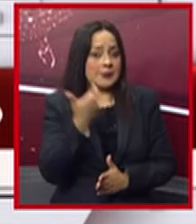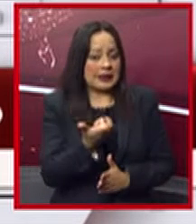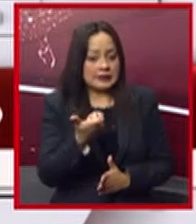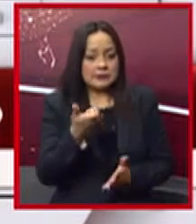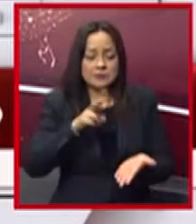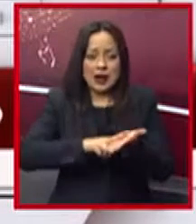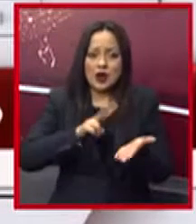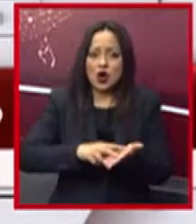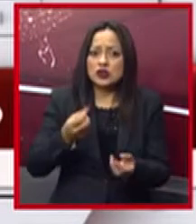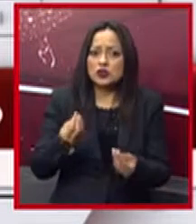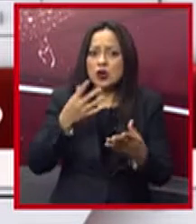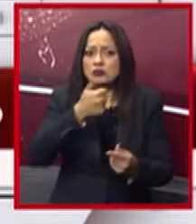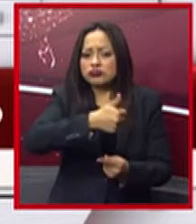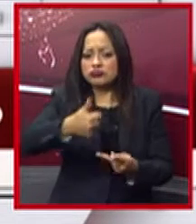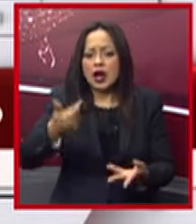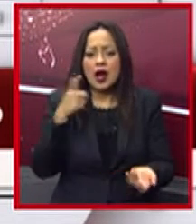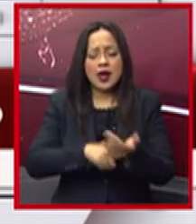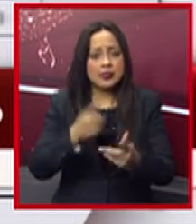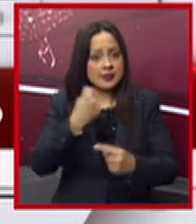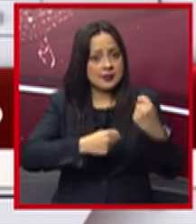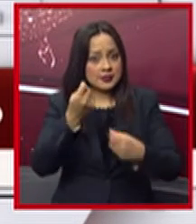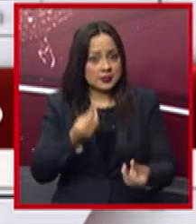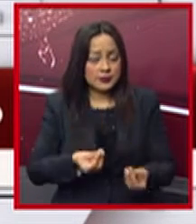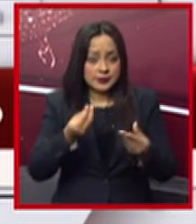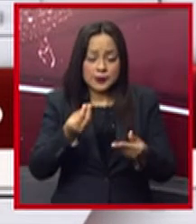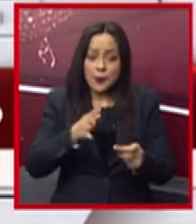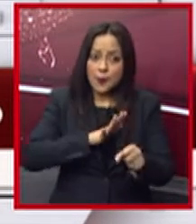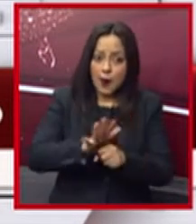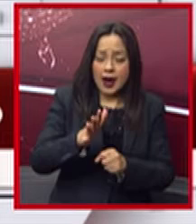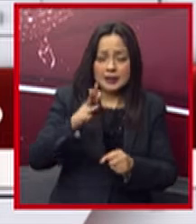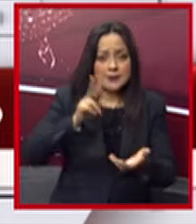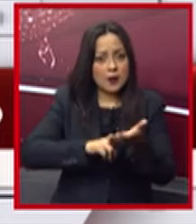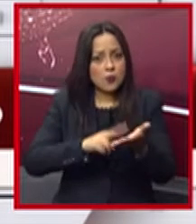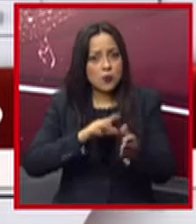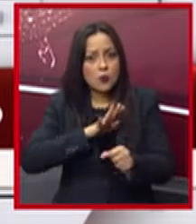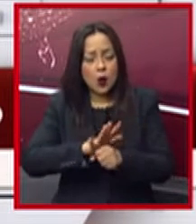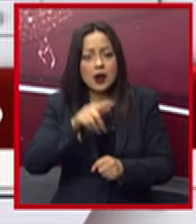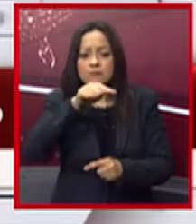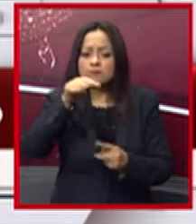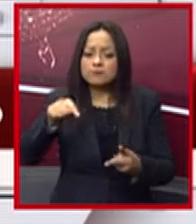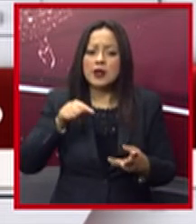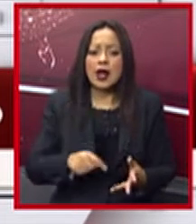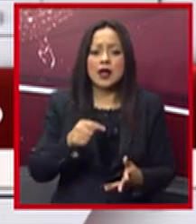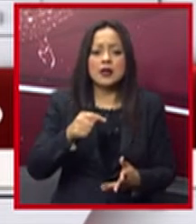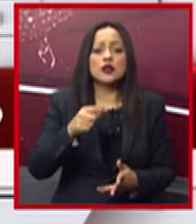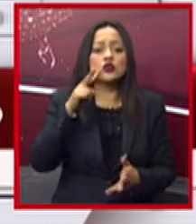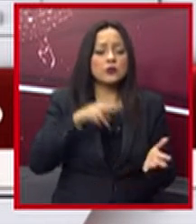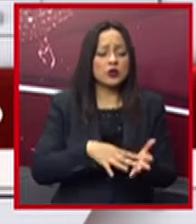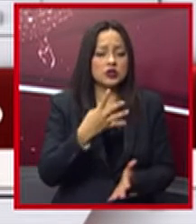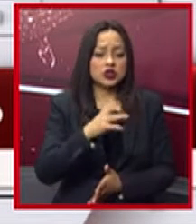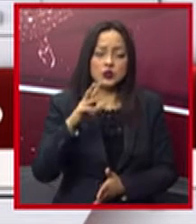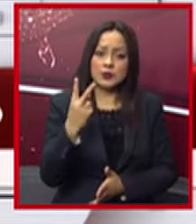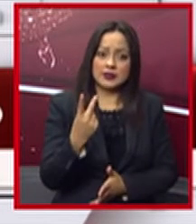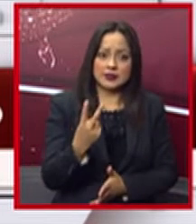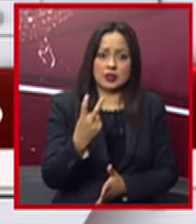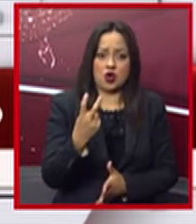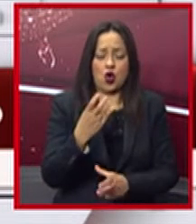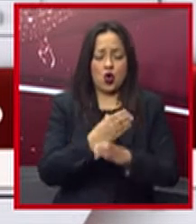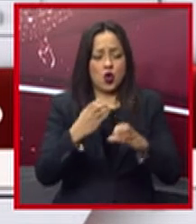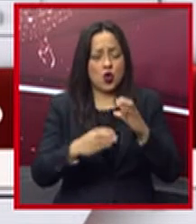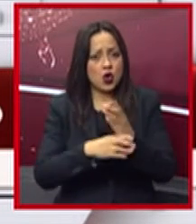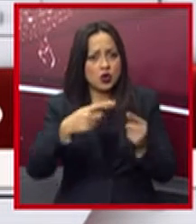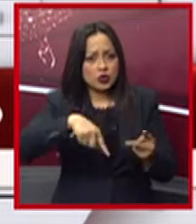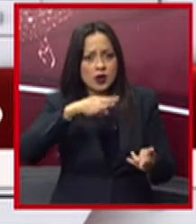cómo, en qué establecimientos y qué precios y cómo se mueven, de 2.425 productos que se